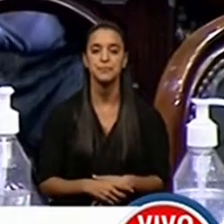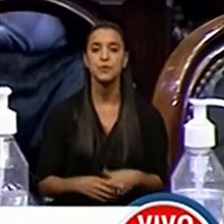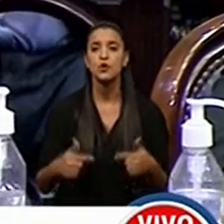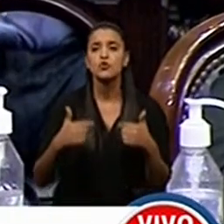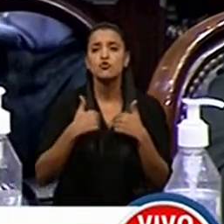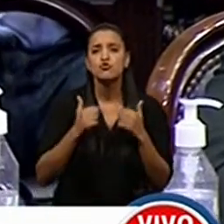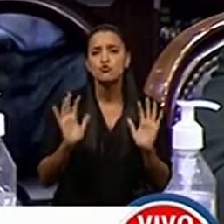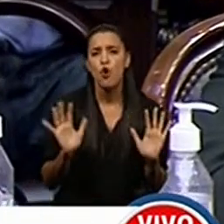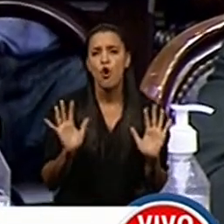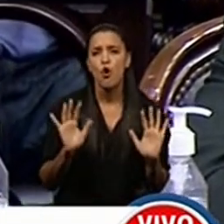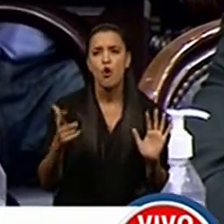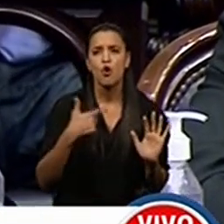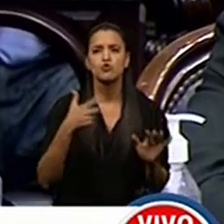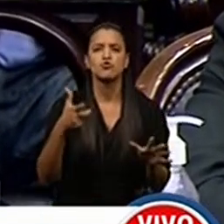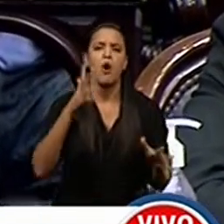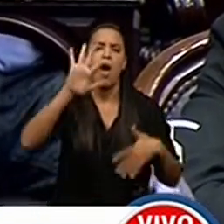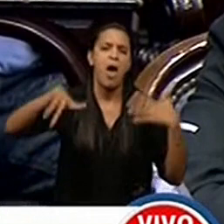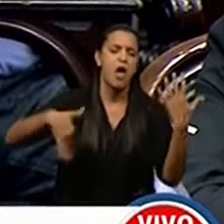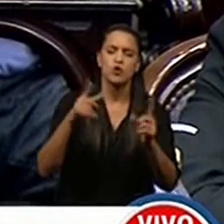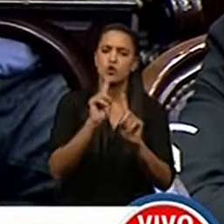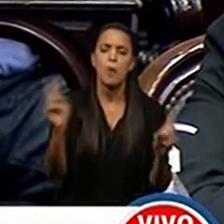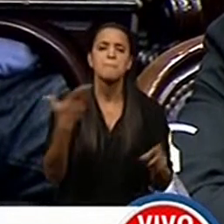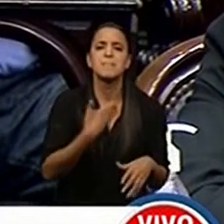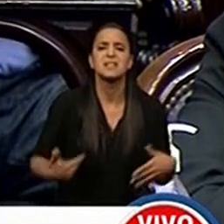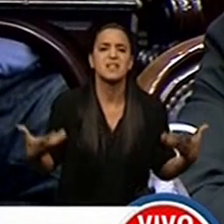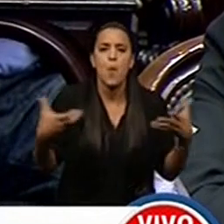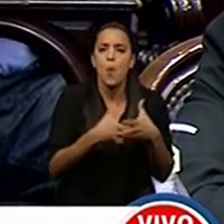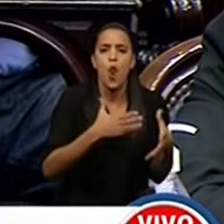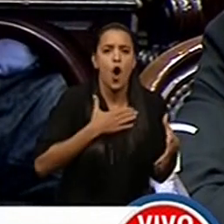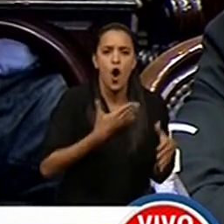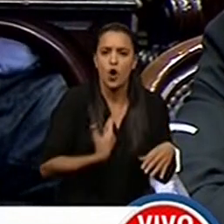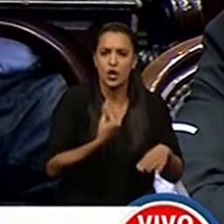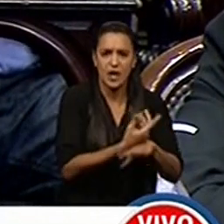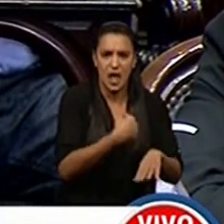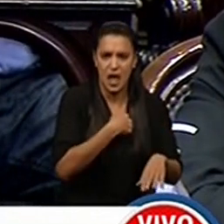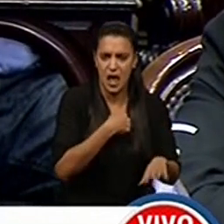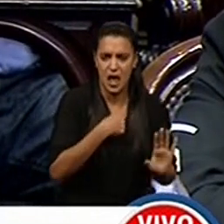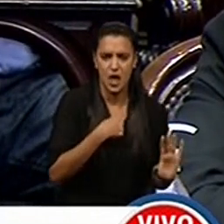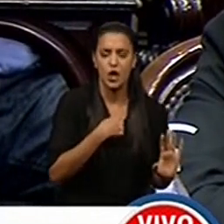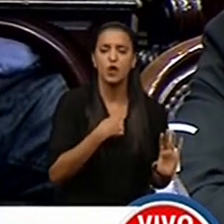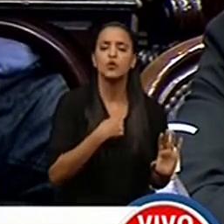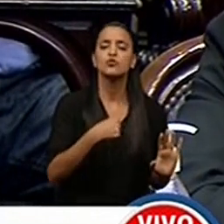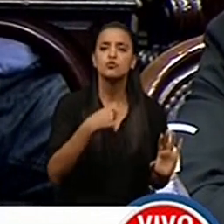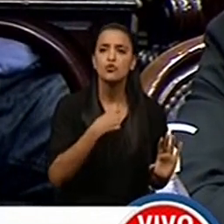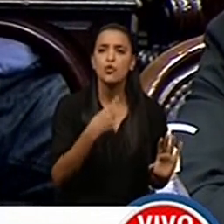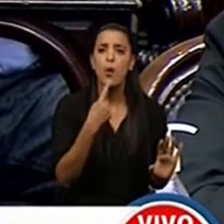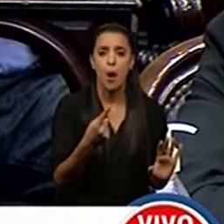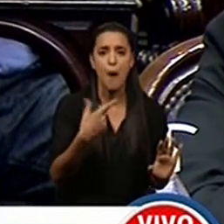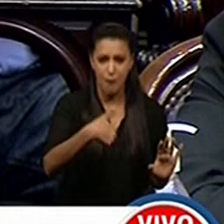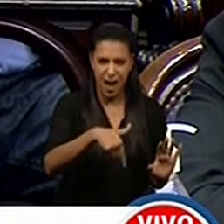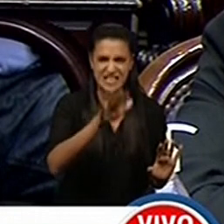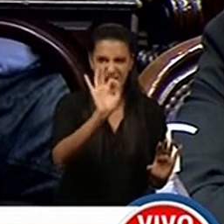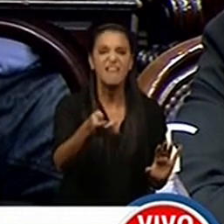Mire, yo no voy a ser un gallinero de esto, soy presidente del Interbloque y le digo, vamos a saber quién